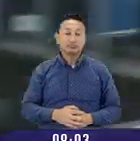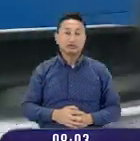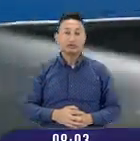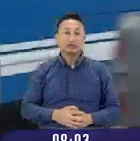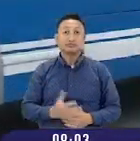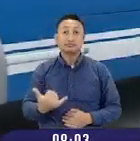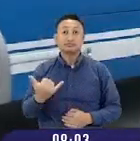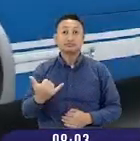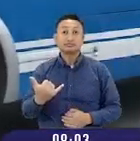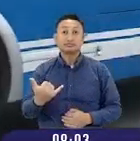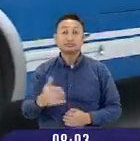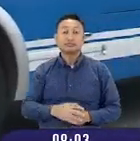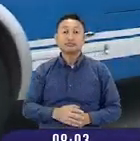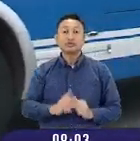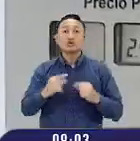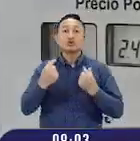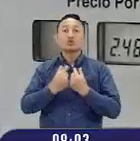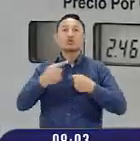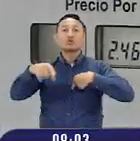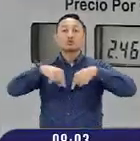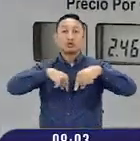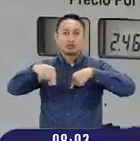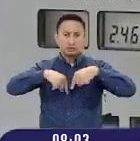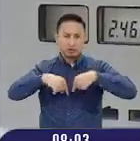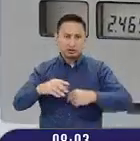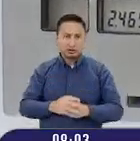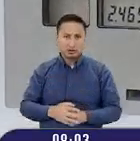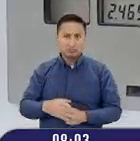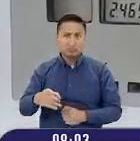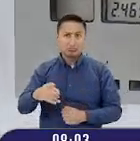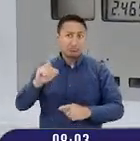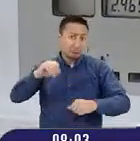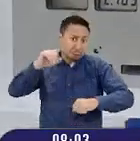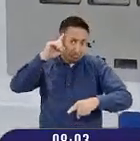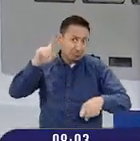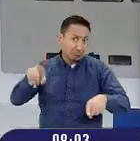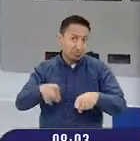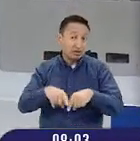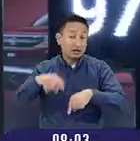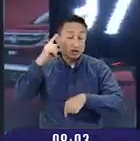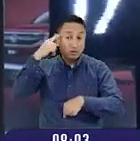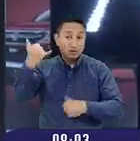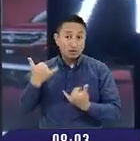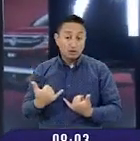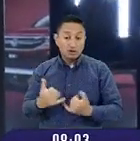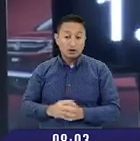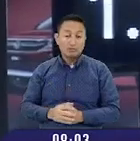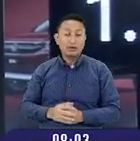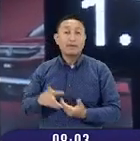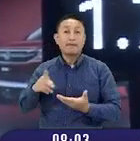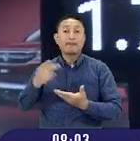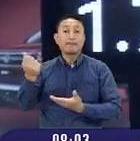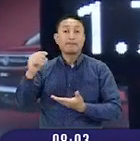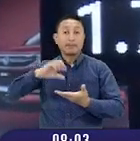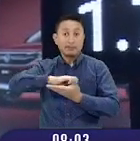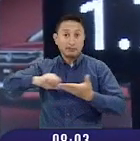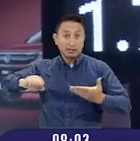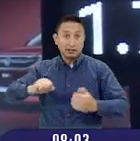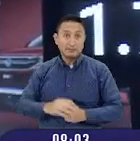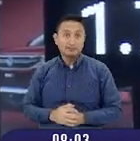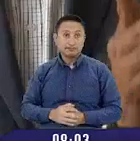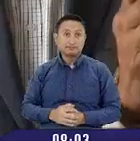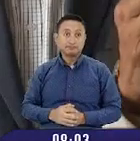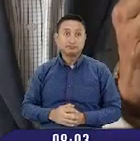momento la gran mayoría del sector del transporte dice estar conforme con el tratamiento que ha dado datado el gobierno al sistema de eliminación del subsidio y su